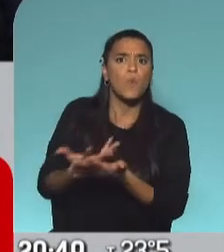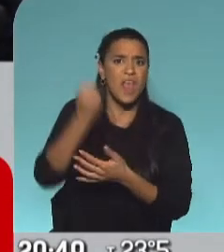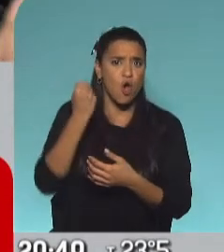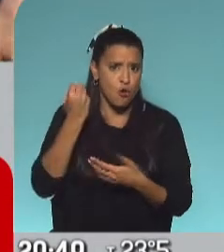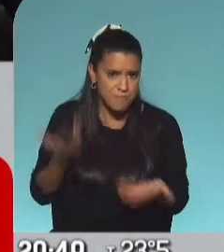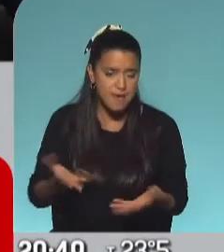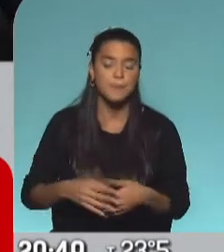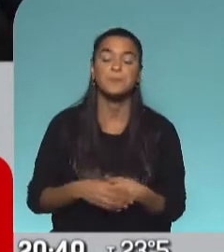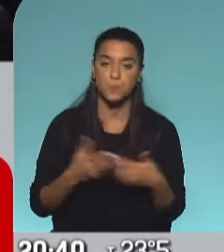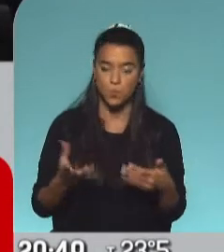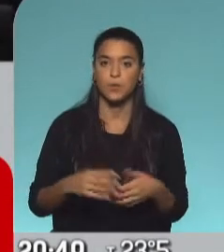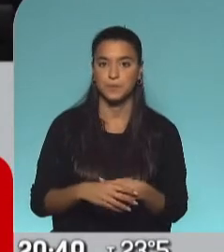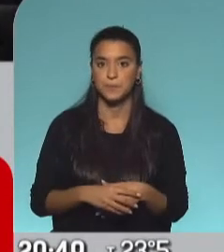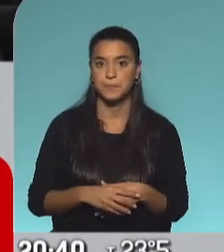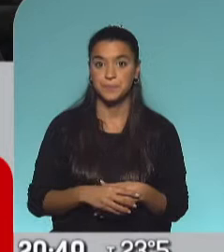Bueno,